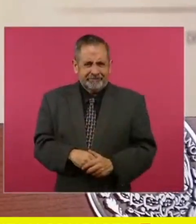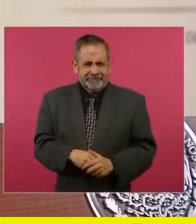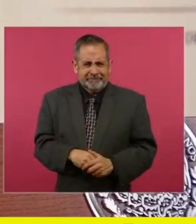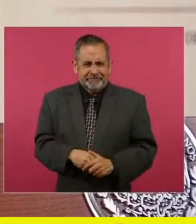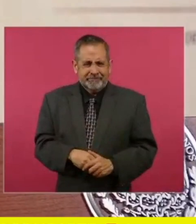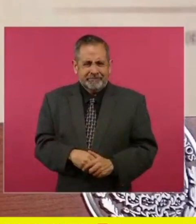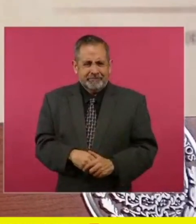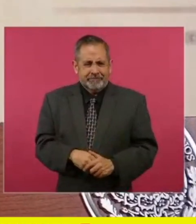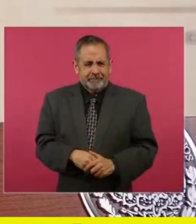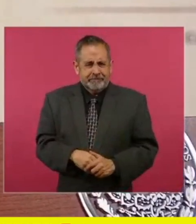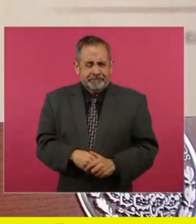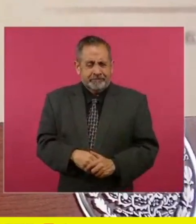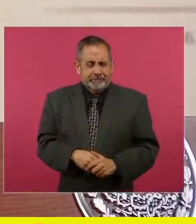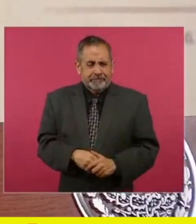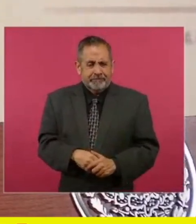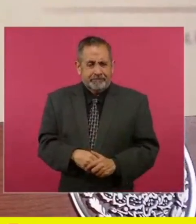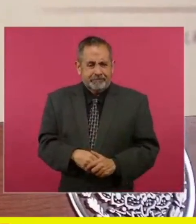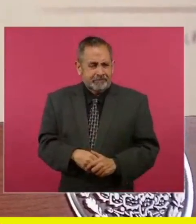antidemocrático